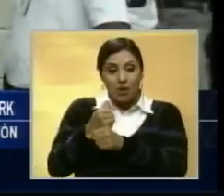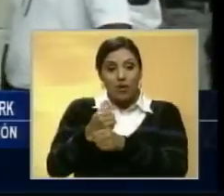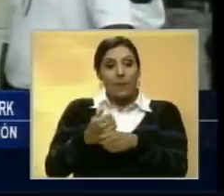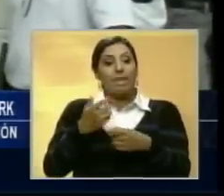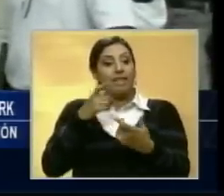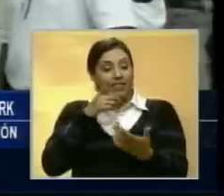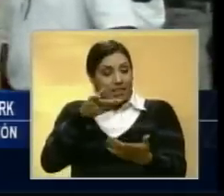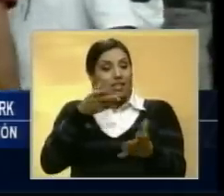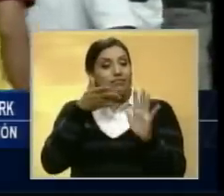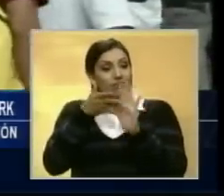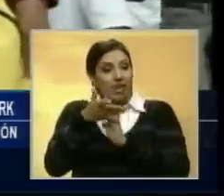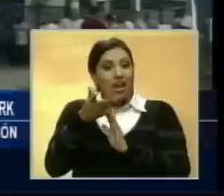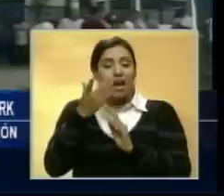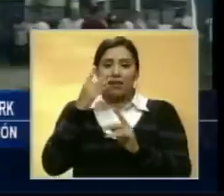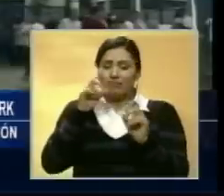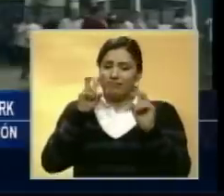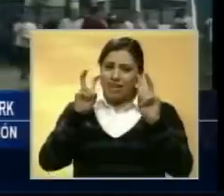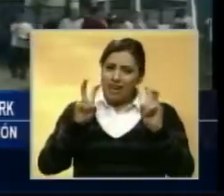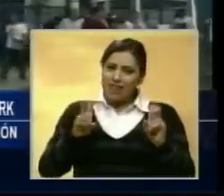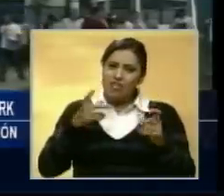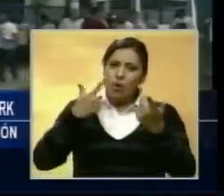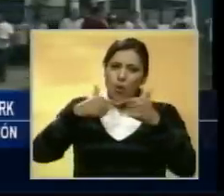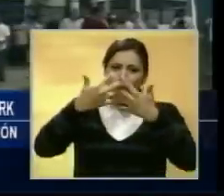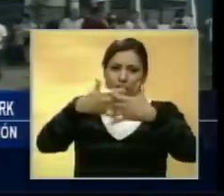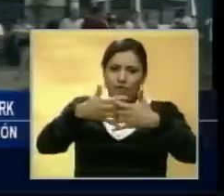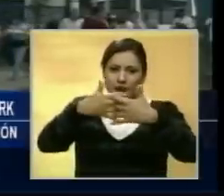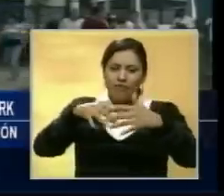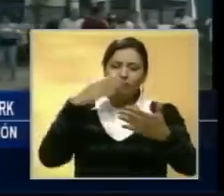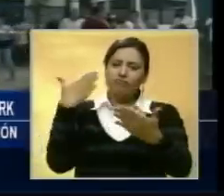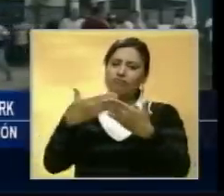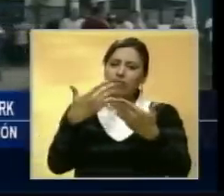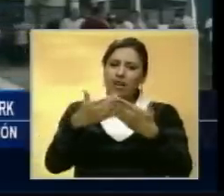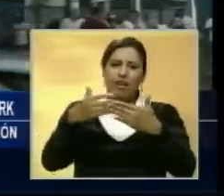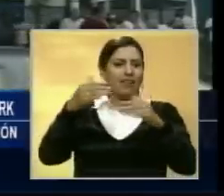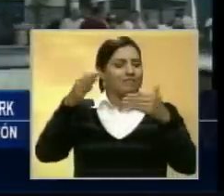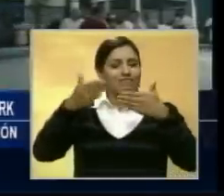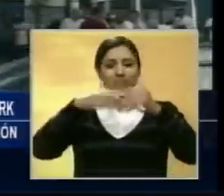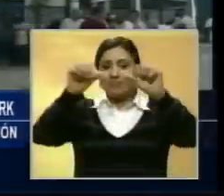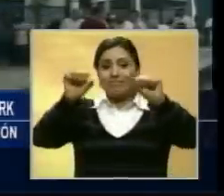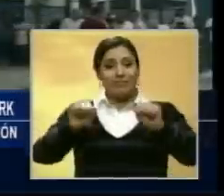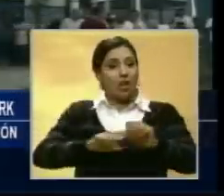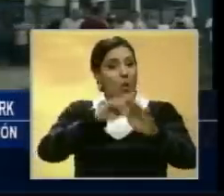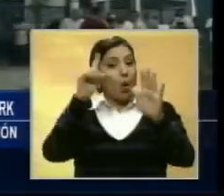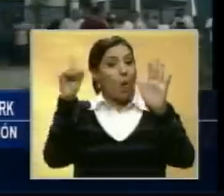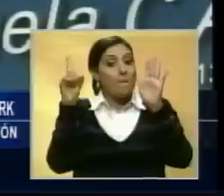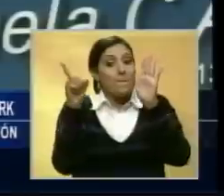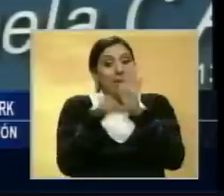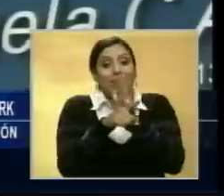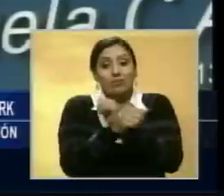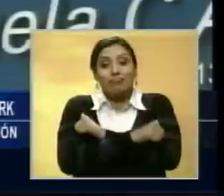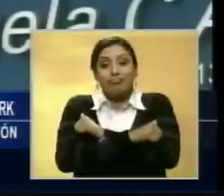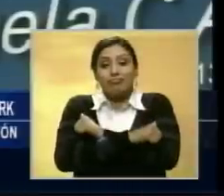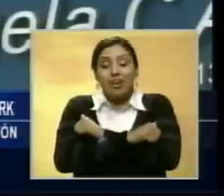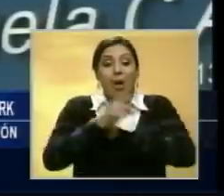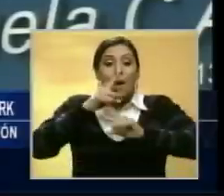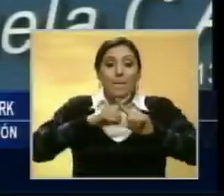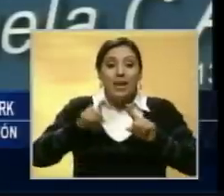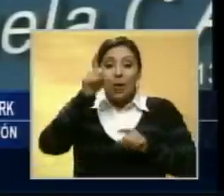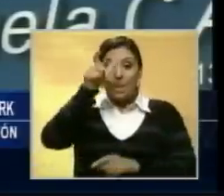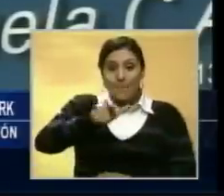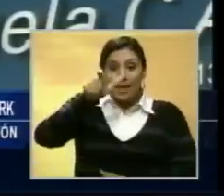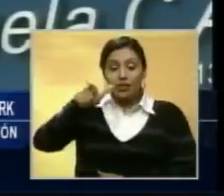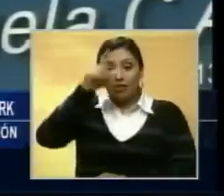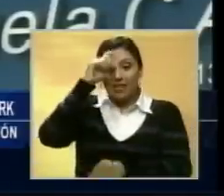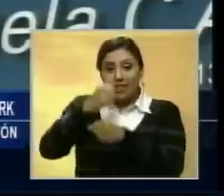Galindo, quien indicó que tras la inspección realizada en la planta se constató la paralización de la empresa en su totalidad. Señaló que el personal